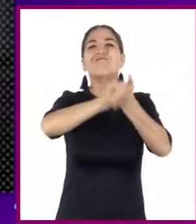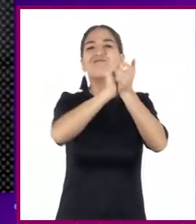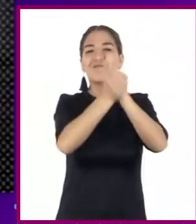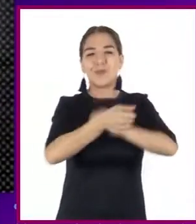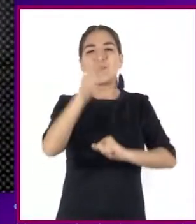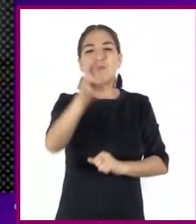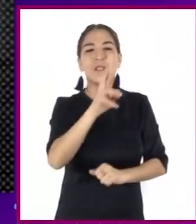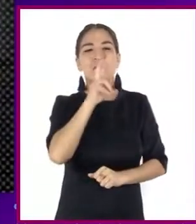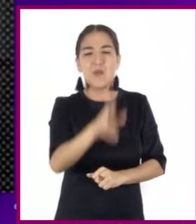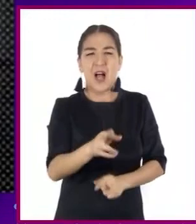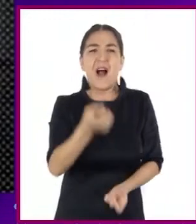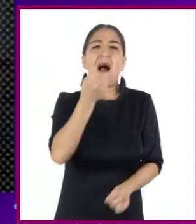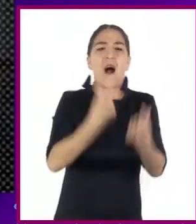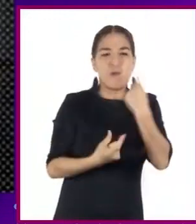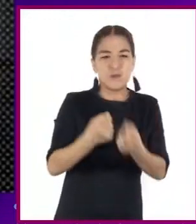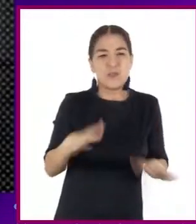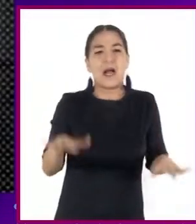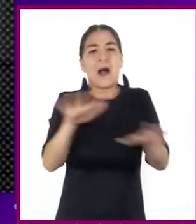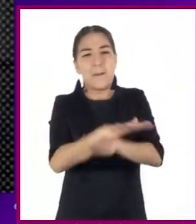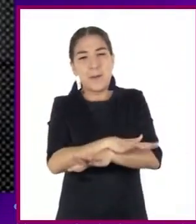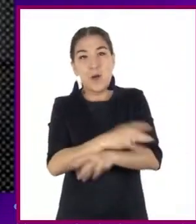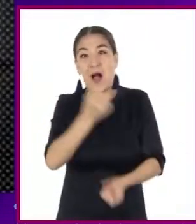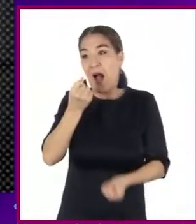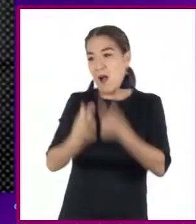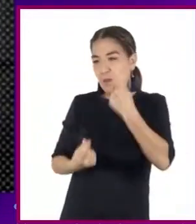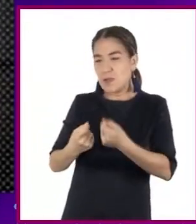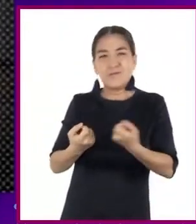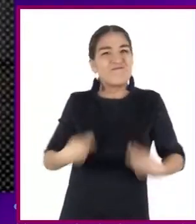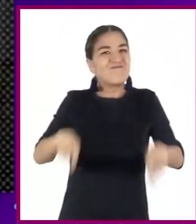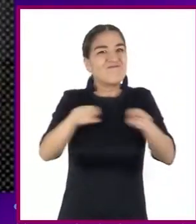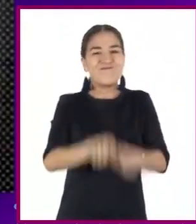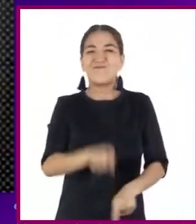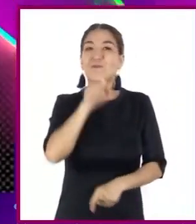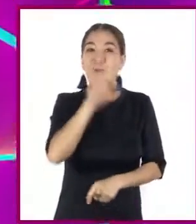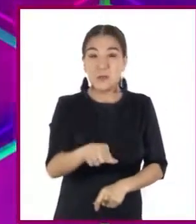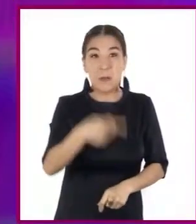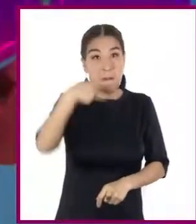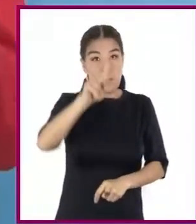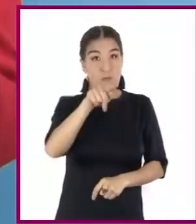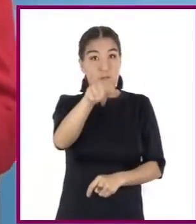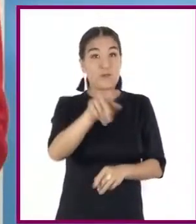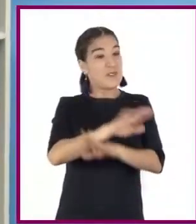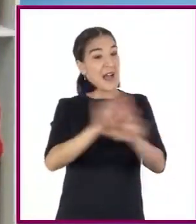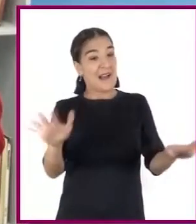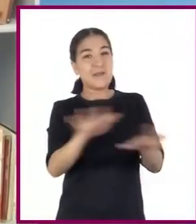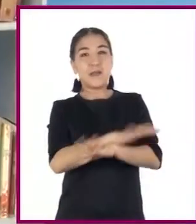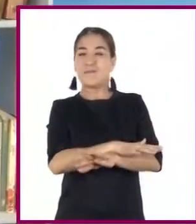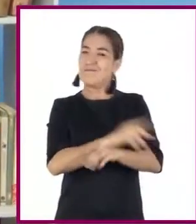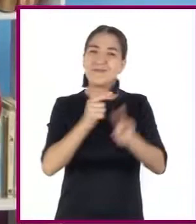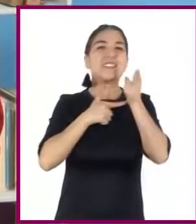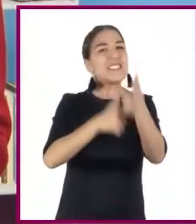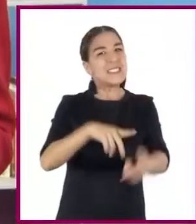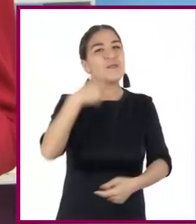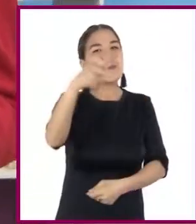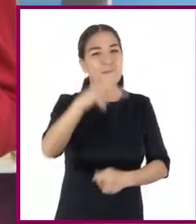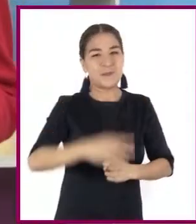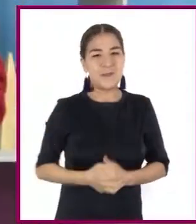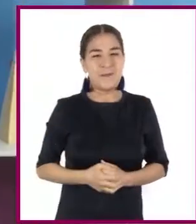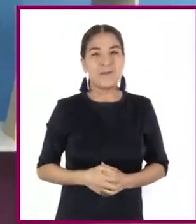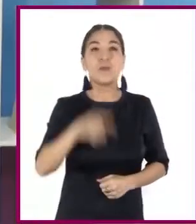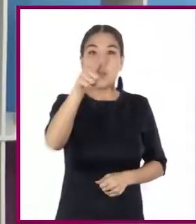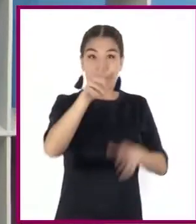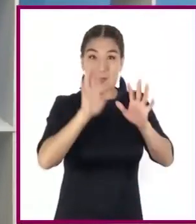cosas de ti cambiarán, pero otras permanecerán igual y no por eso dejarás de ser tú mismo. ¿Tomaron notas sobre lo que es la